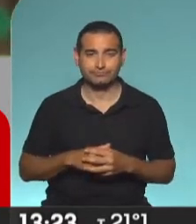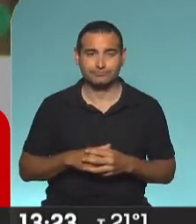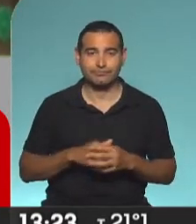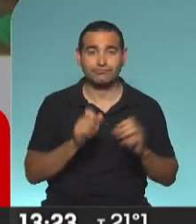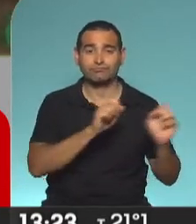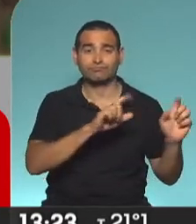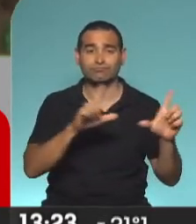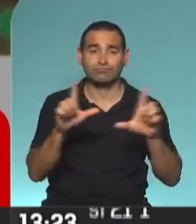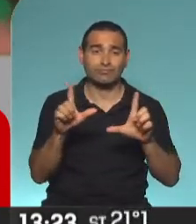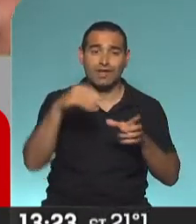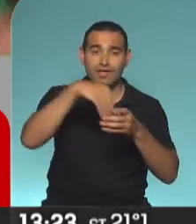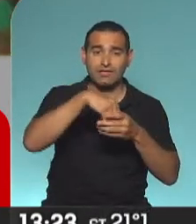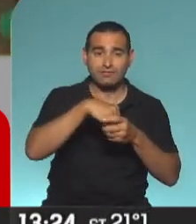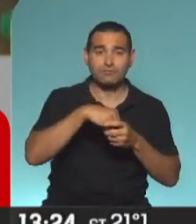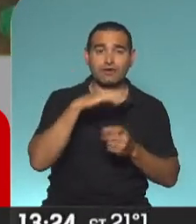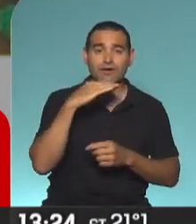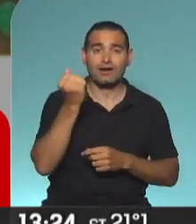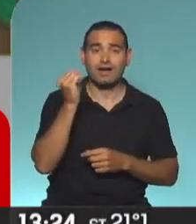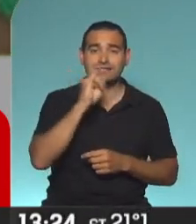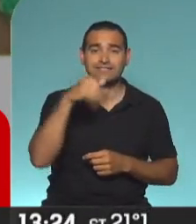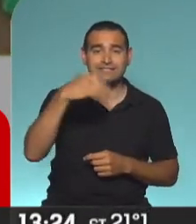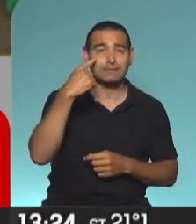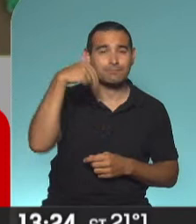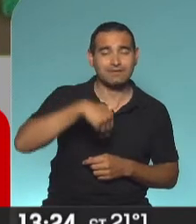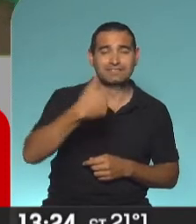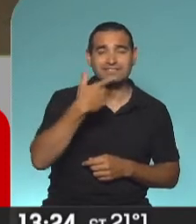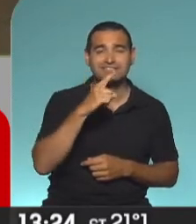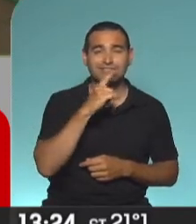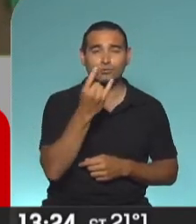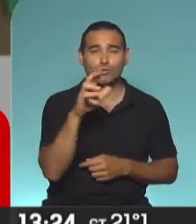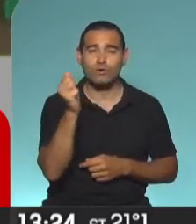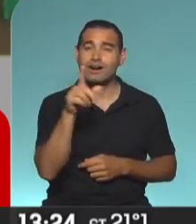imágenes desde adentro. Jasmine Stewart mostraba, aquí vemos esas imágenes,